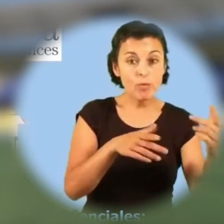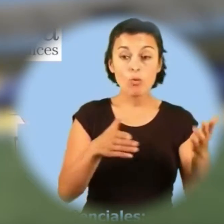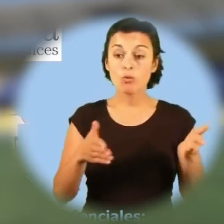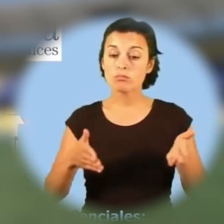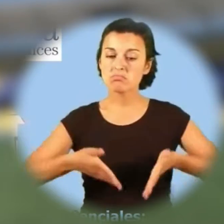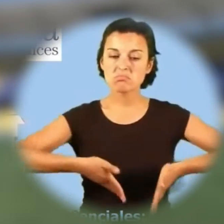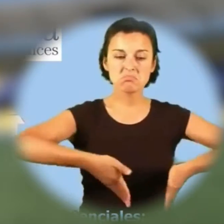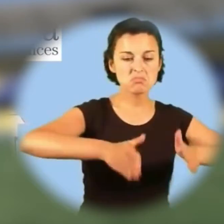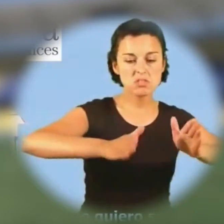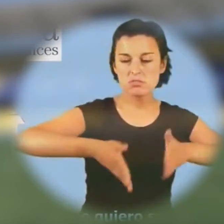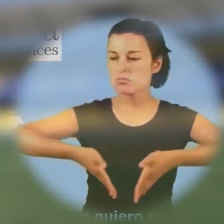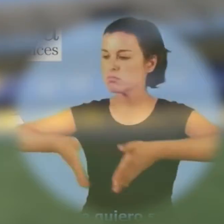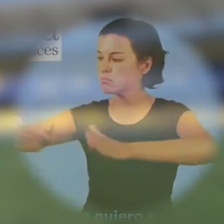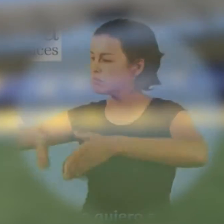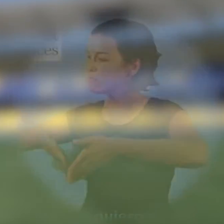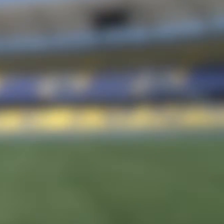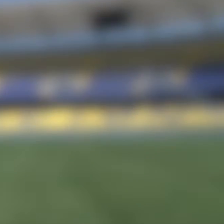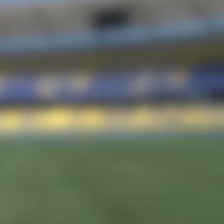y carabineros.